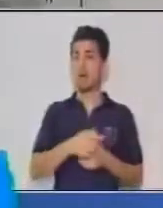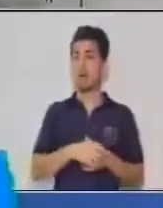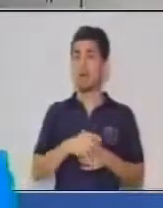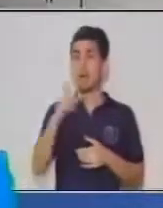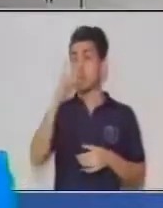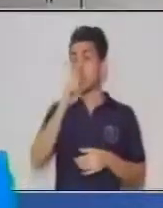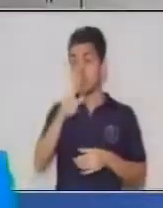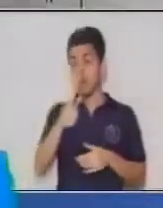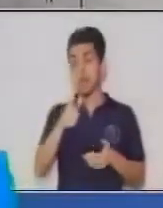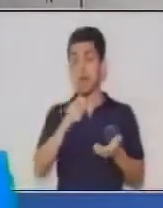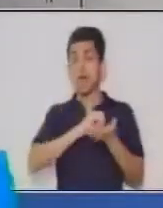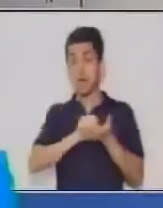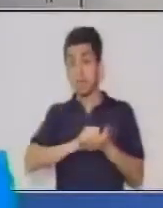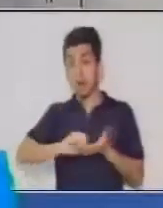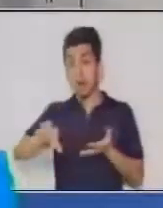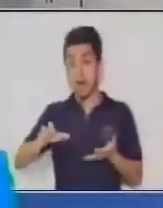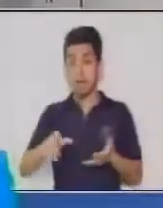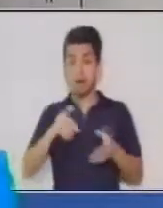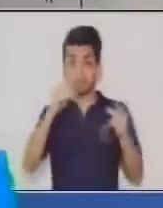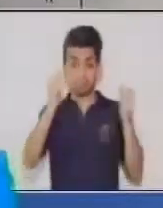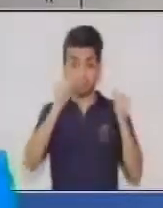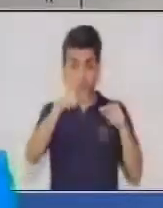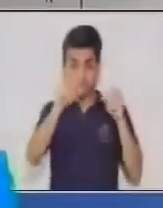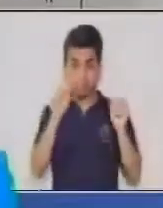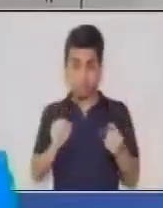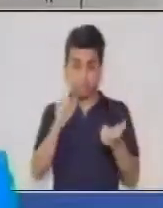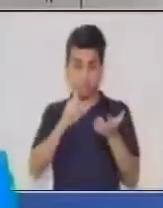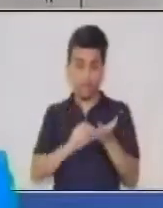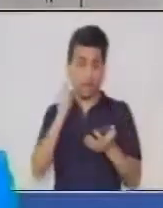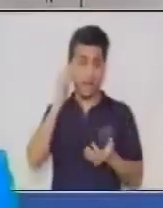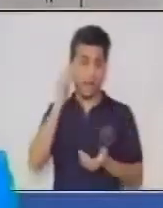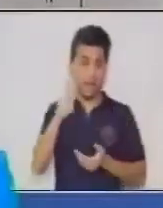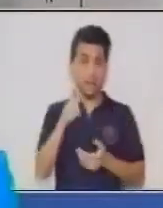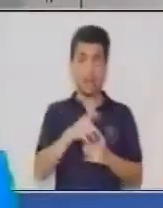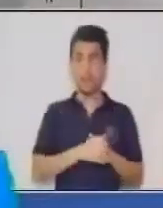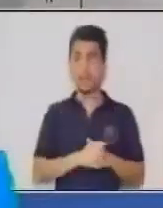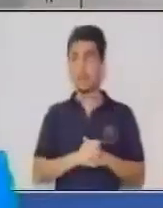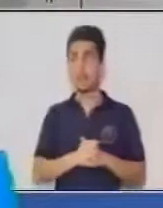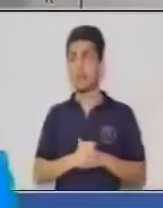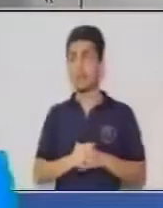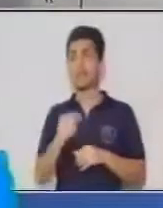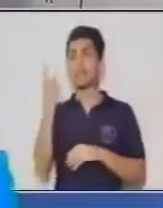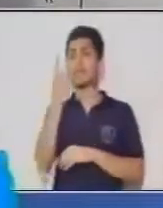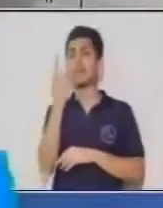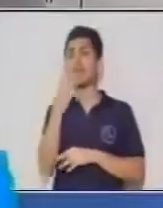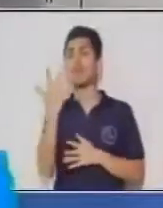si no tienen agua y jabón de manera inmediata, utilicen alcohol en gel. Lo